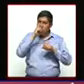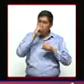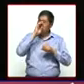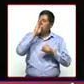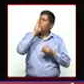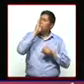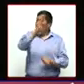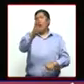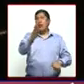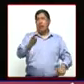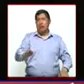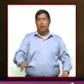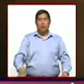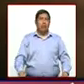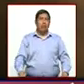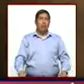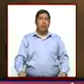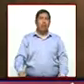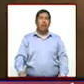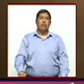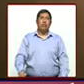drásticas.